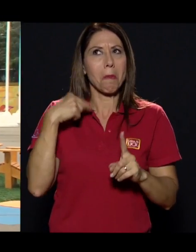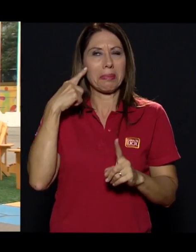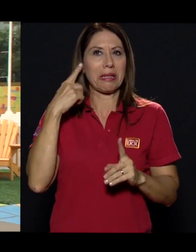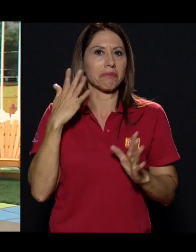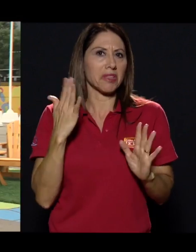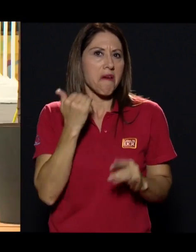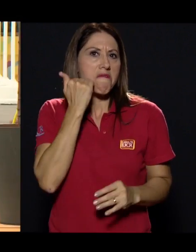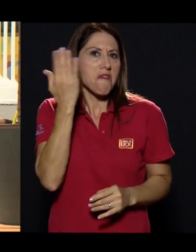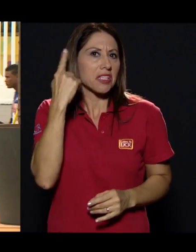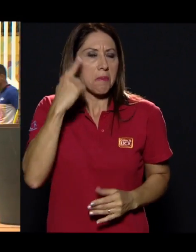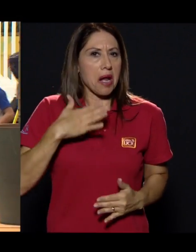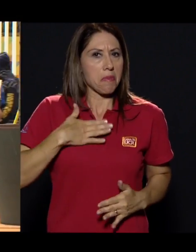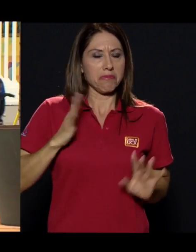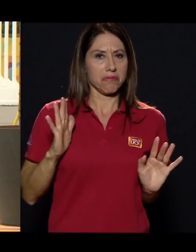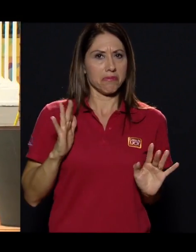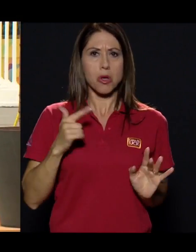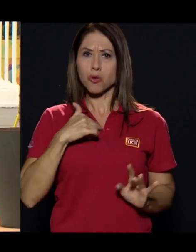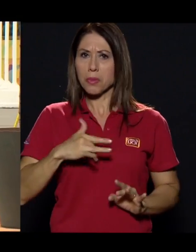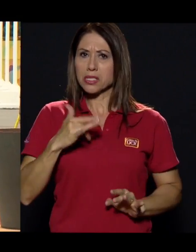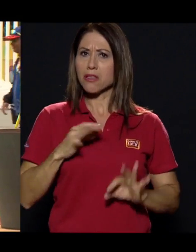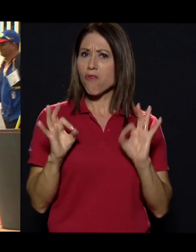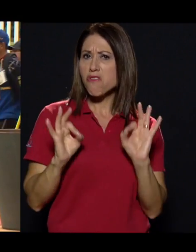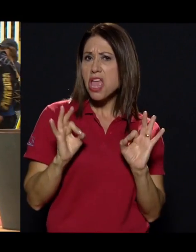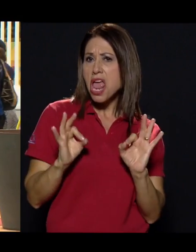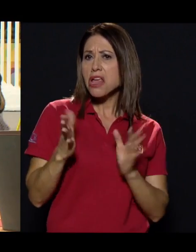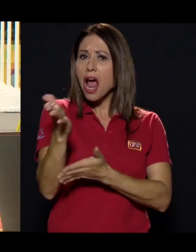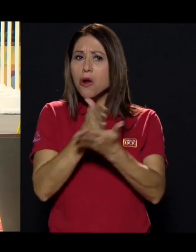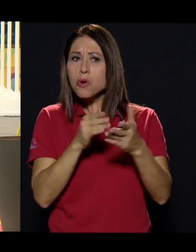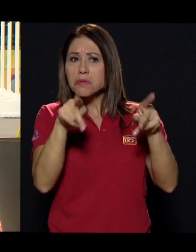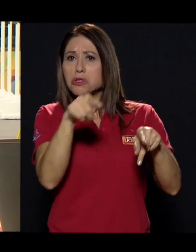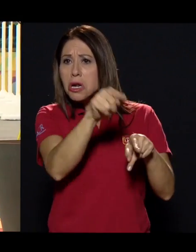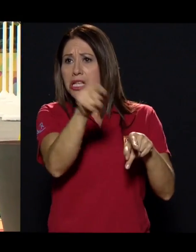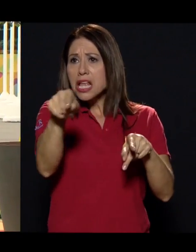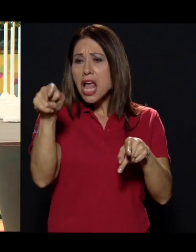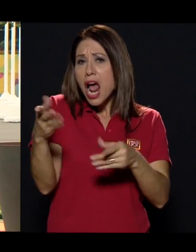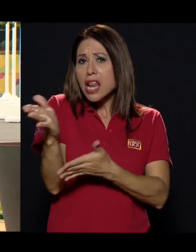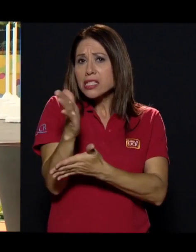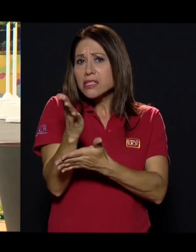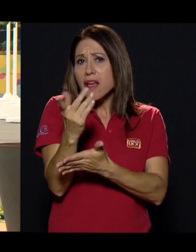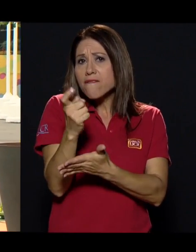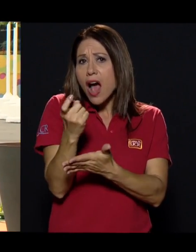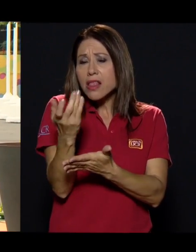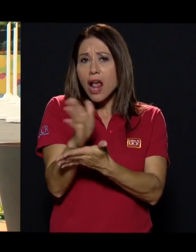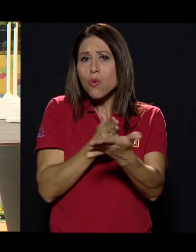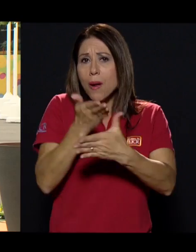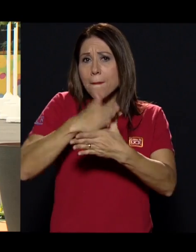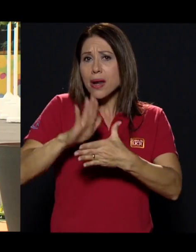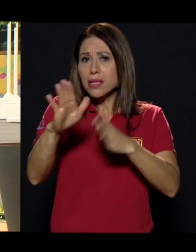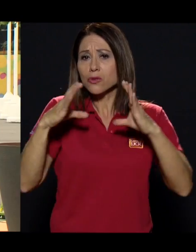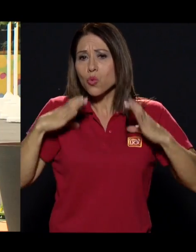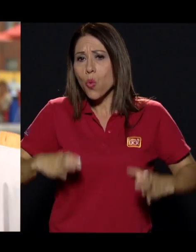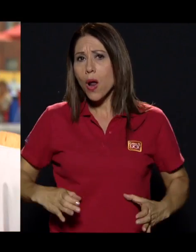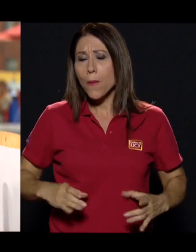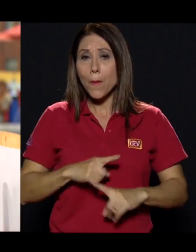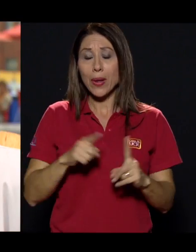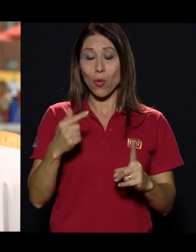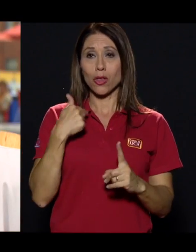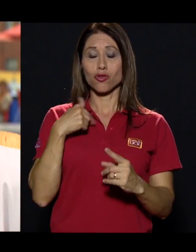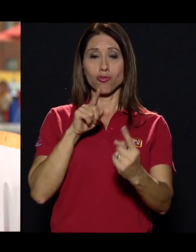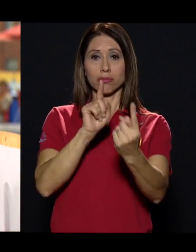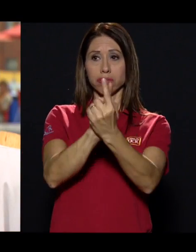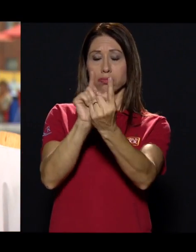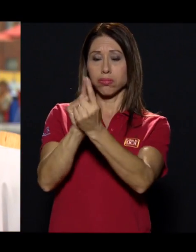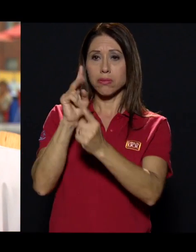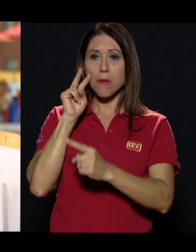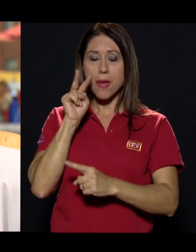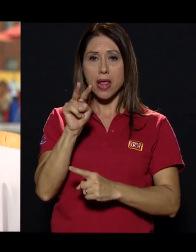fácil para uno. Yo me siento bien, son personas que les falta esto, lo otro, y cuando los llegué y los vi físicamente,